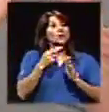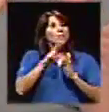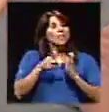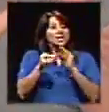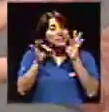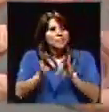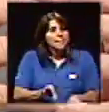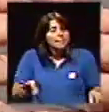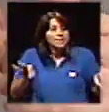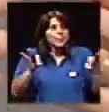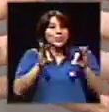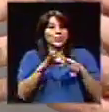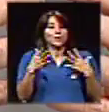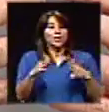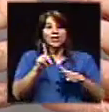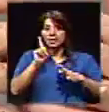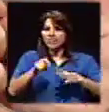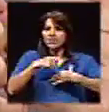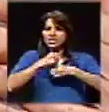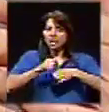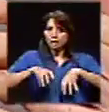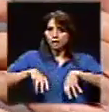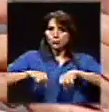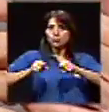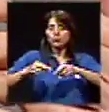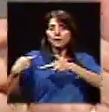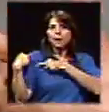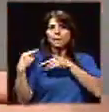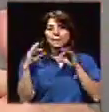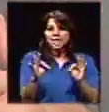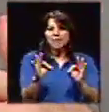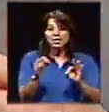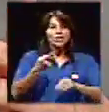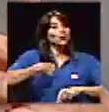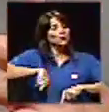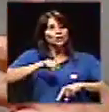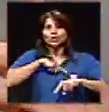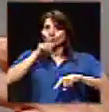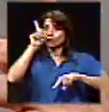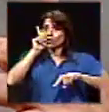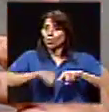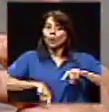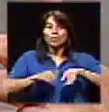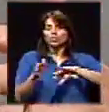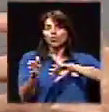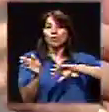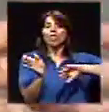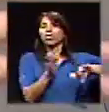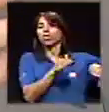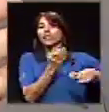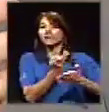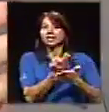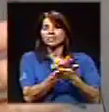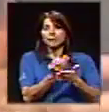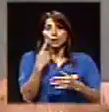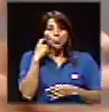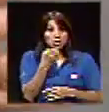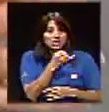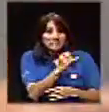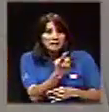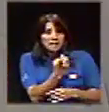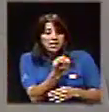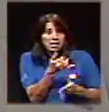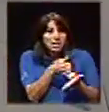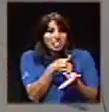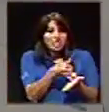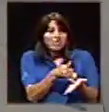y entonces tiene que jugarlo bien, y no podemos abandonar su financiamiento saludable, porque si no está bien financiado, reitero,